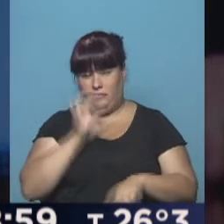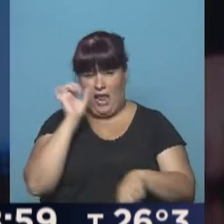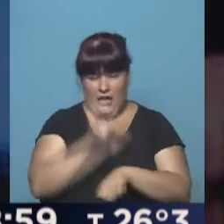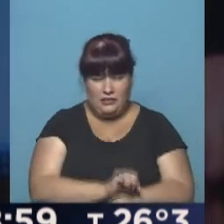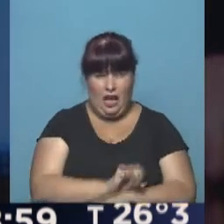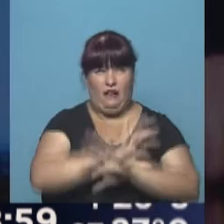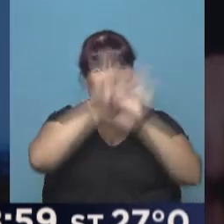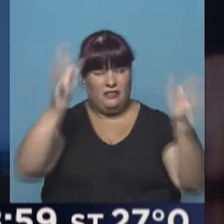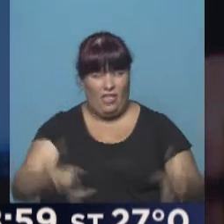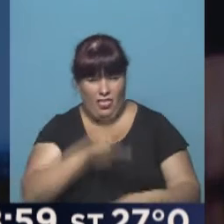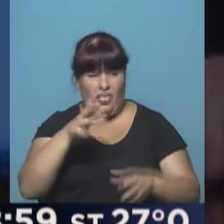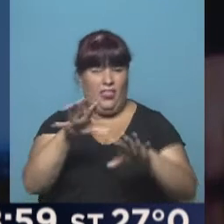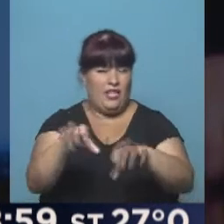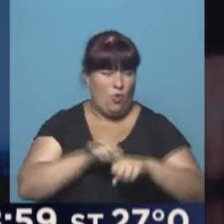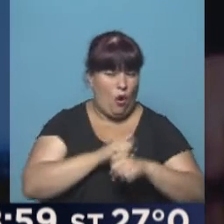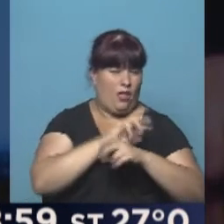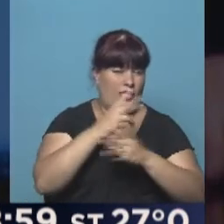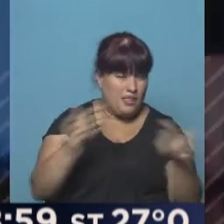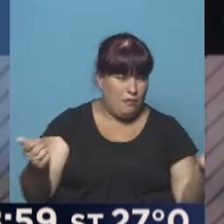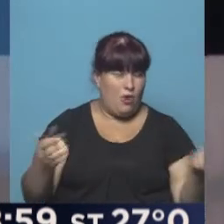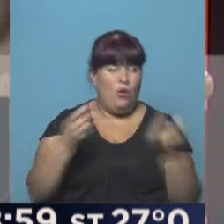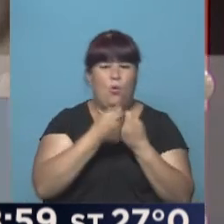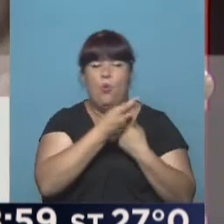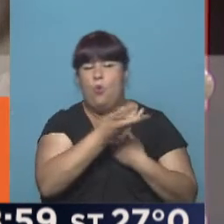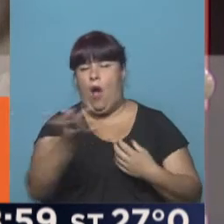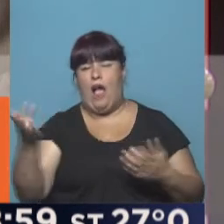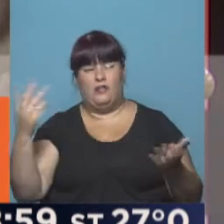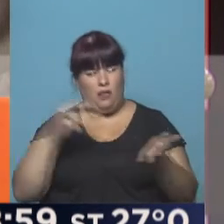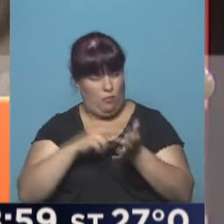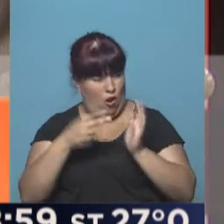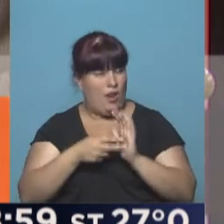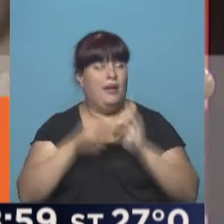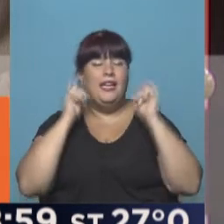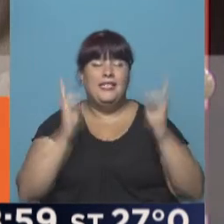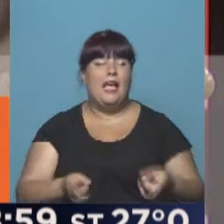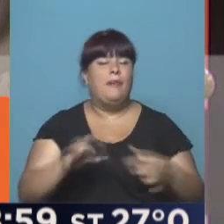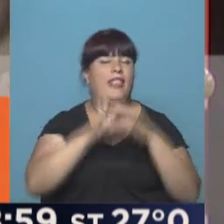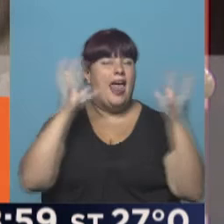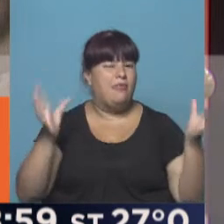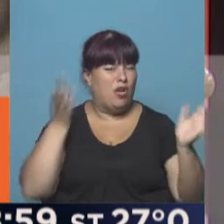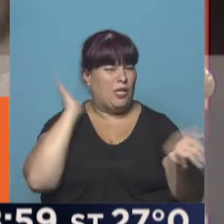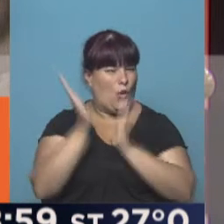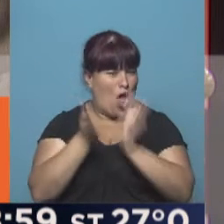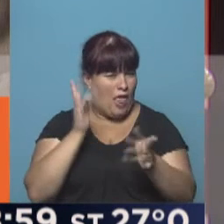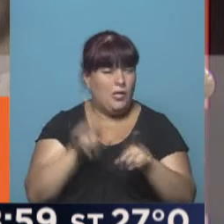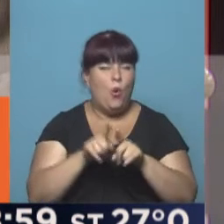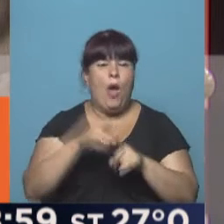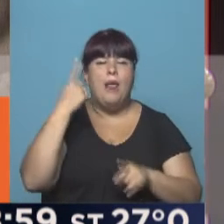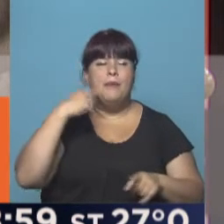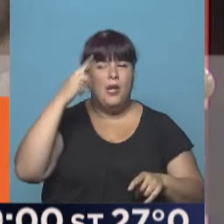de sus desapariciones, del número de personas afectadas y también de una democracia violenta como fue la